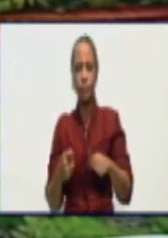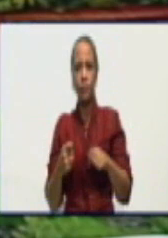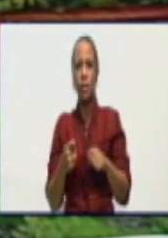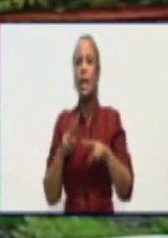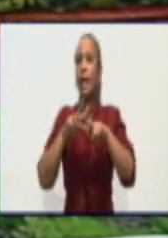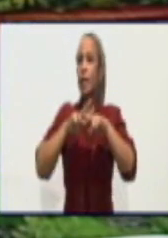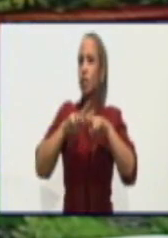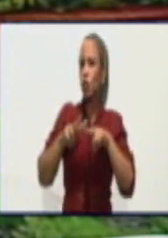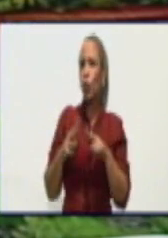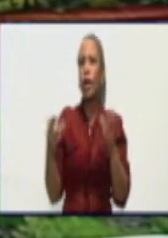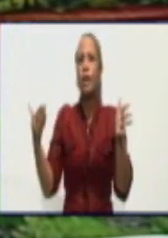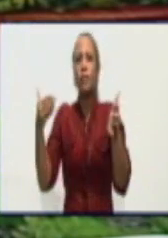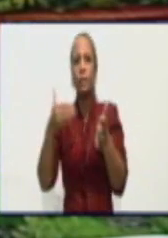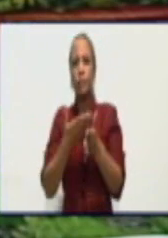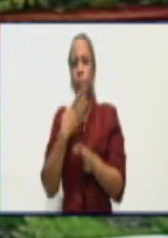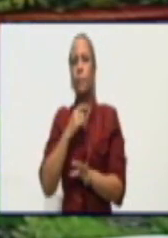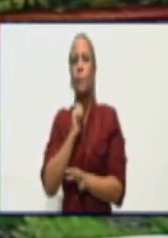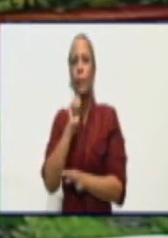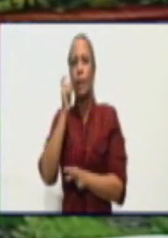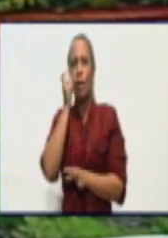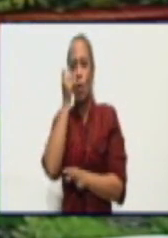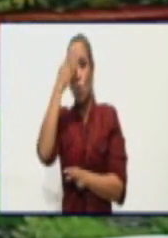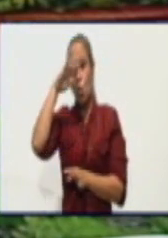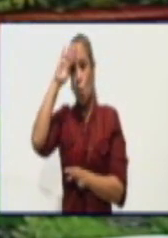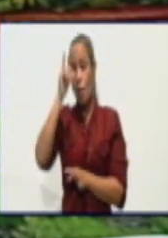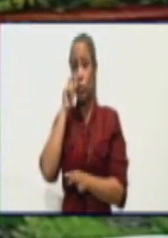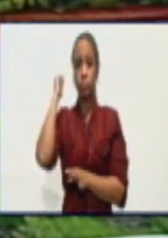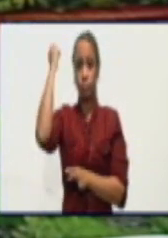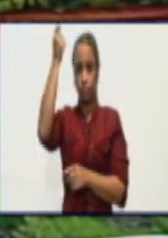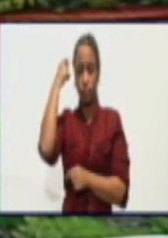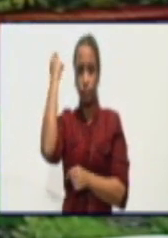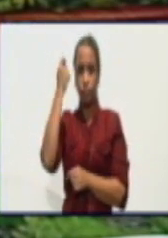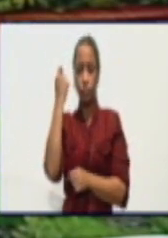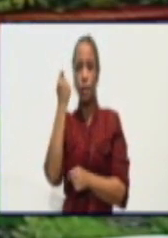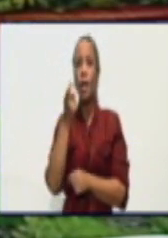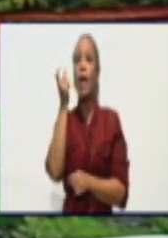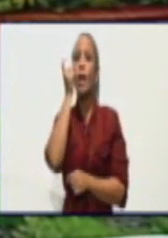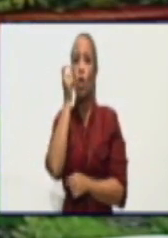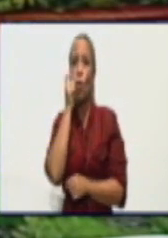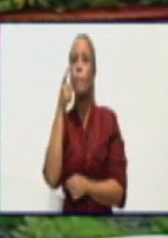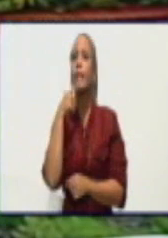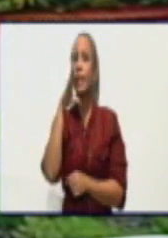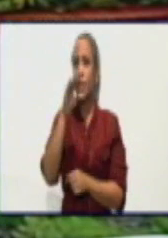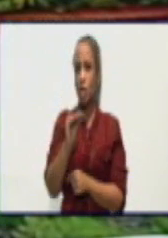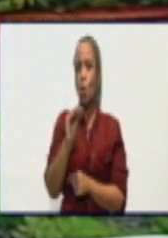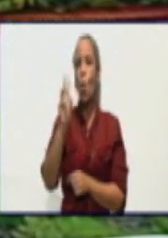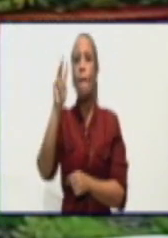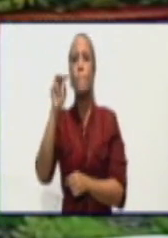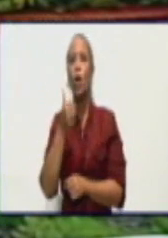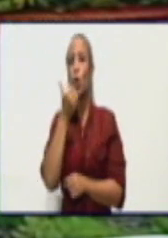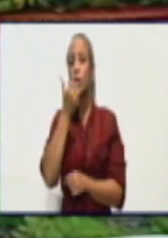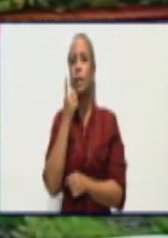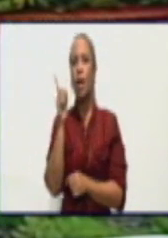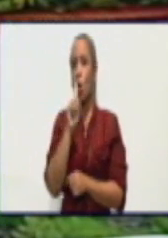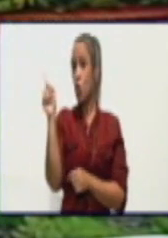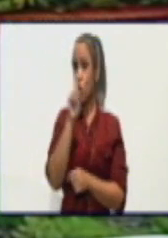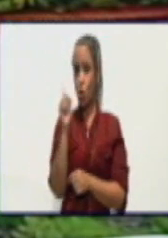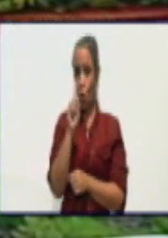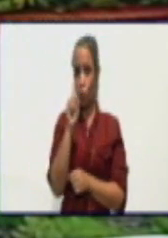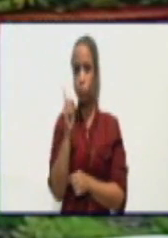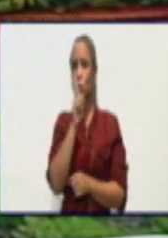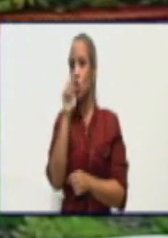que nos legó a un cubano de la estirpe de Antonio Maceo, el hombre que dijo en Mangos de Baraguá, no, no